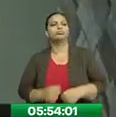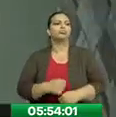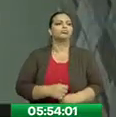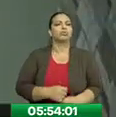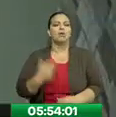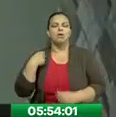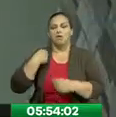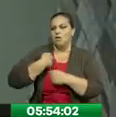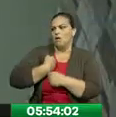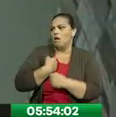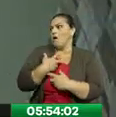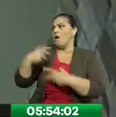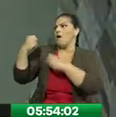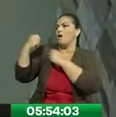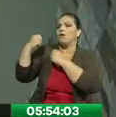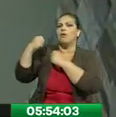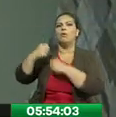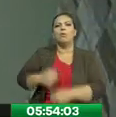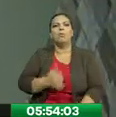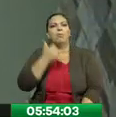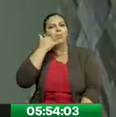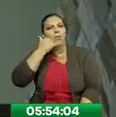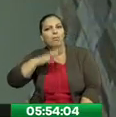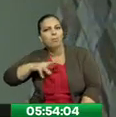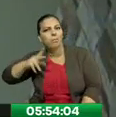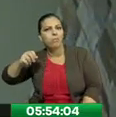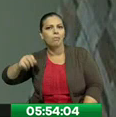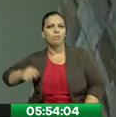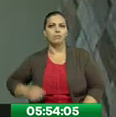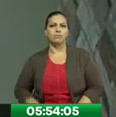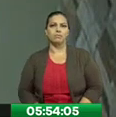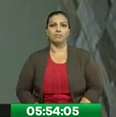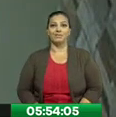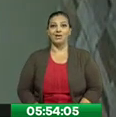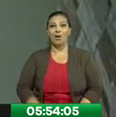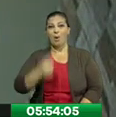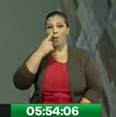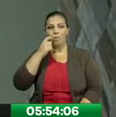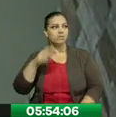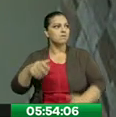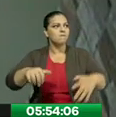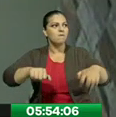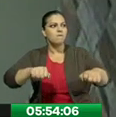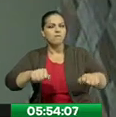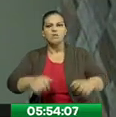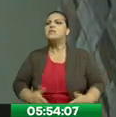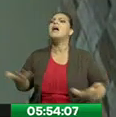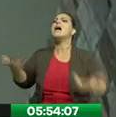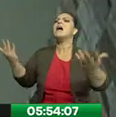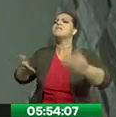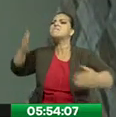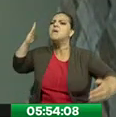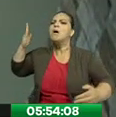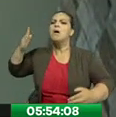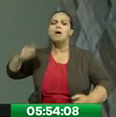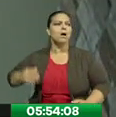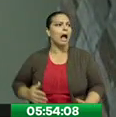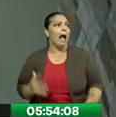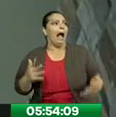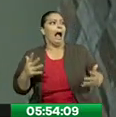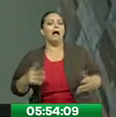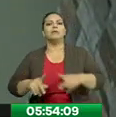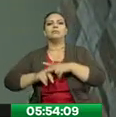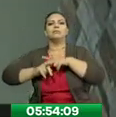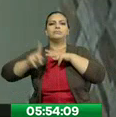caso, el robo fue frustrado y el pillo no cumplió su cometido. Afortunadamente, un buen vecino alarmó al